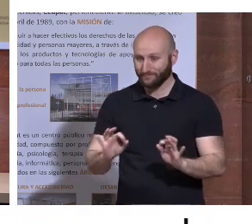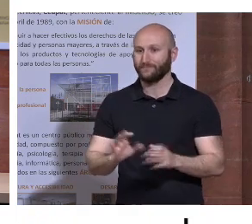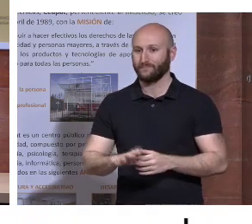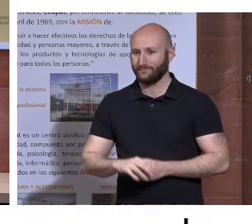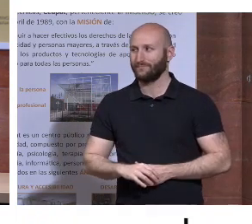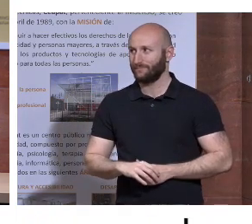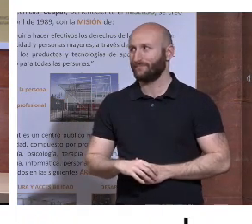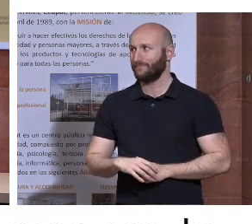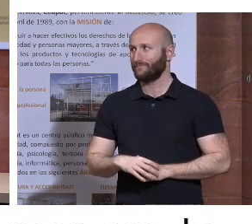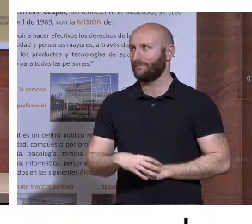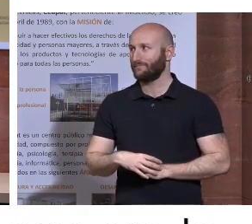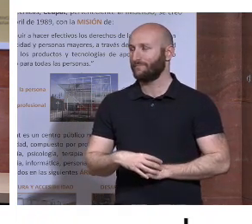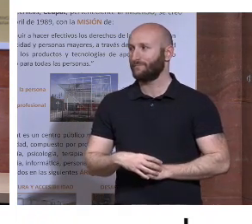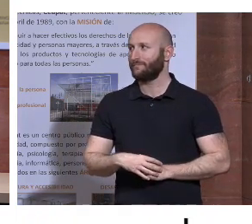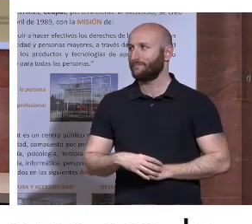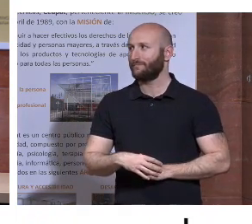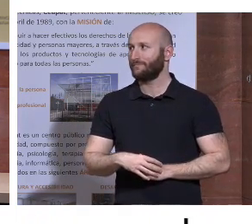Bueno, a ver.